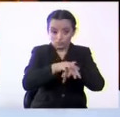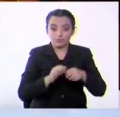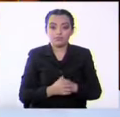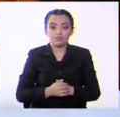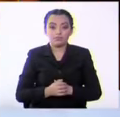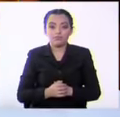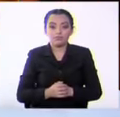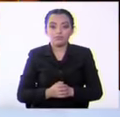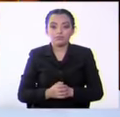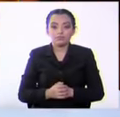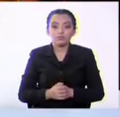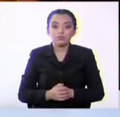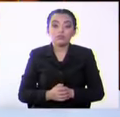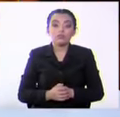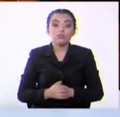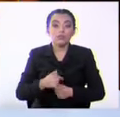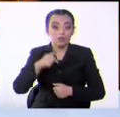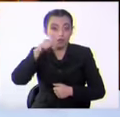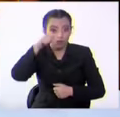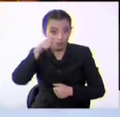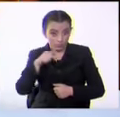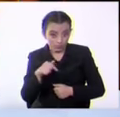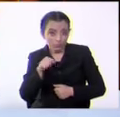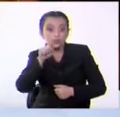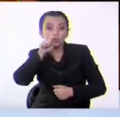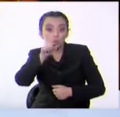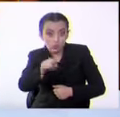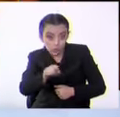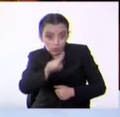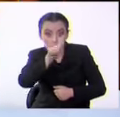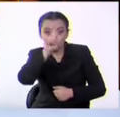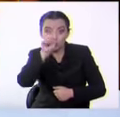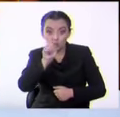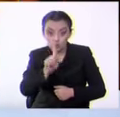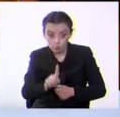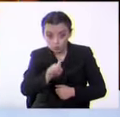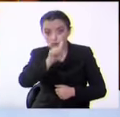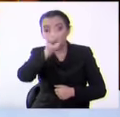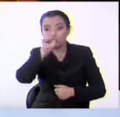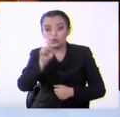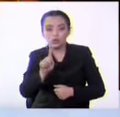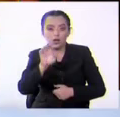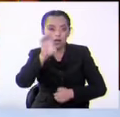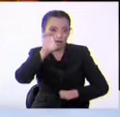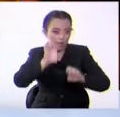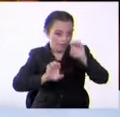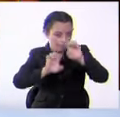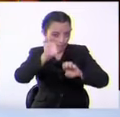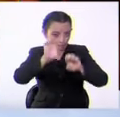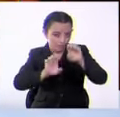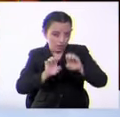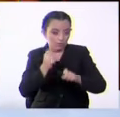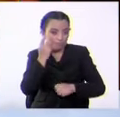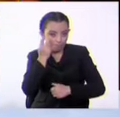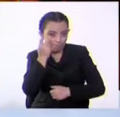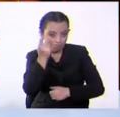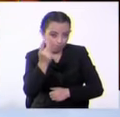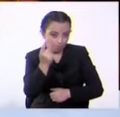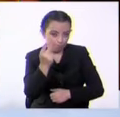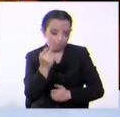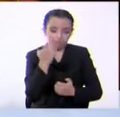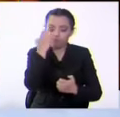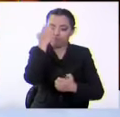Bueno, ahora es turno para ti. Vamos a hacer unas pequeñas preguntas para que puedas ver qué tanto